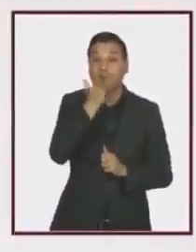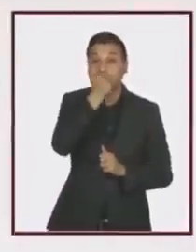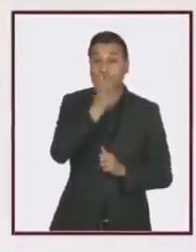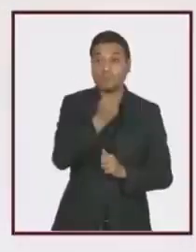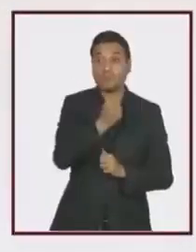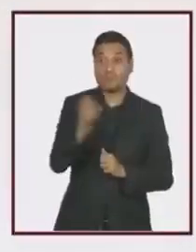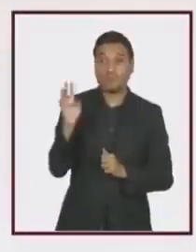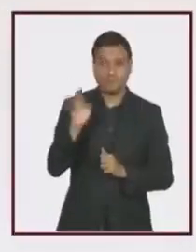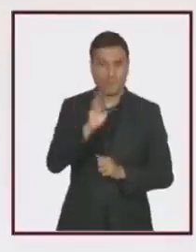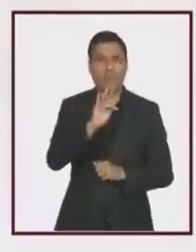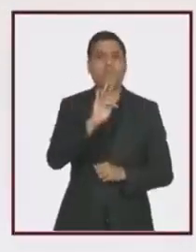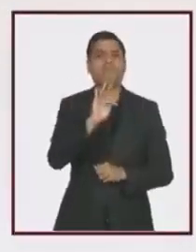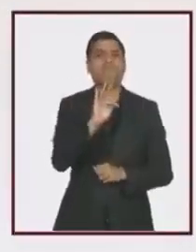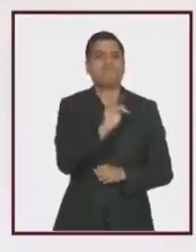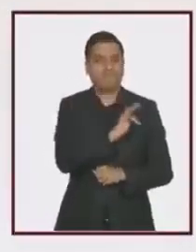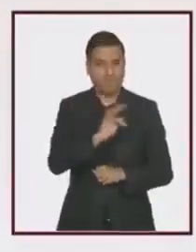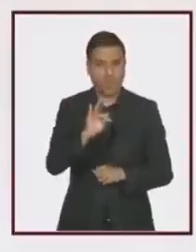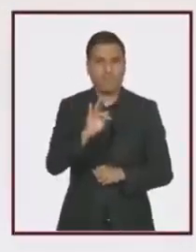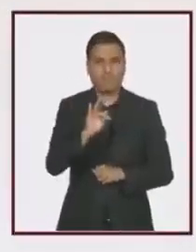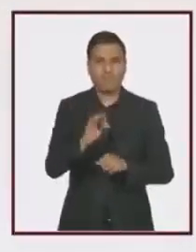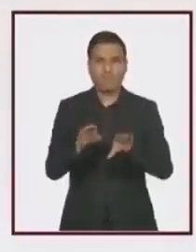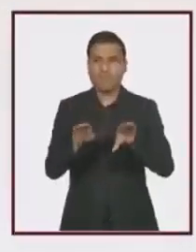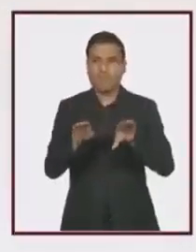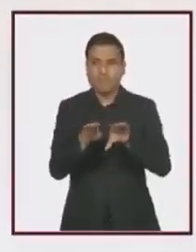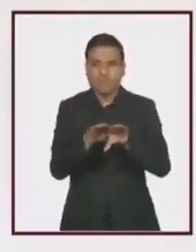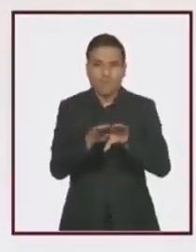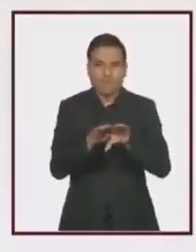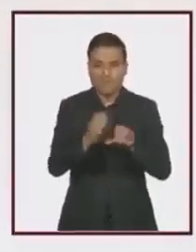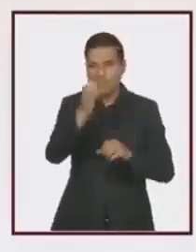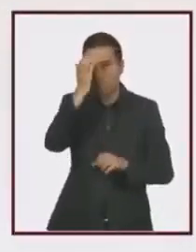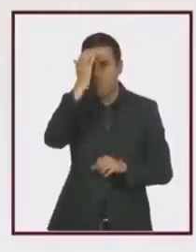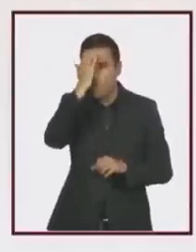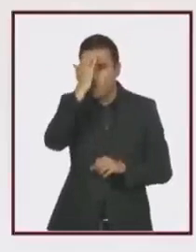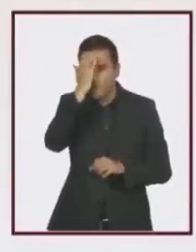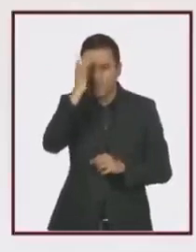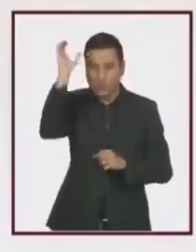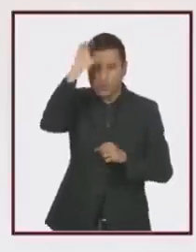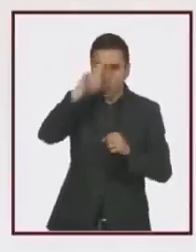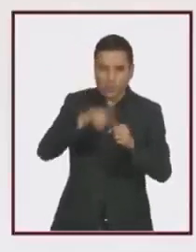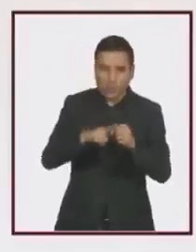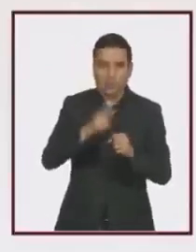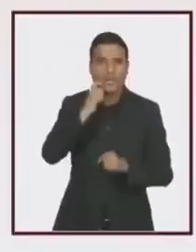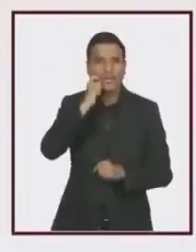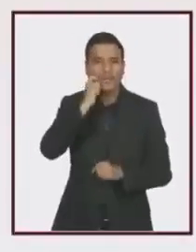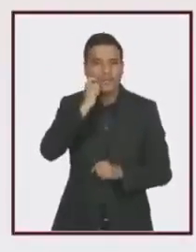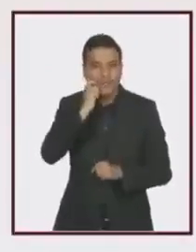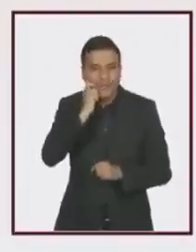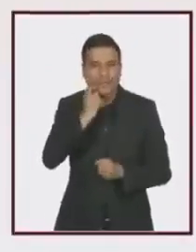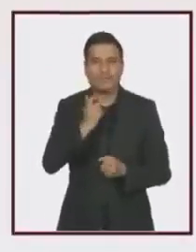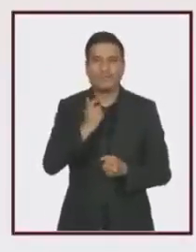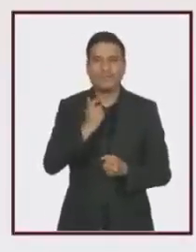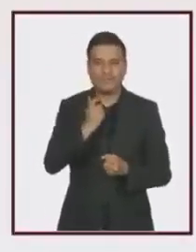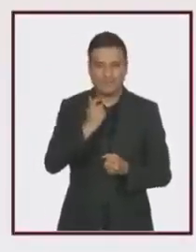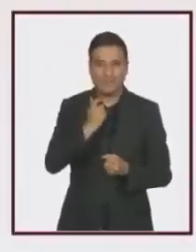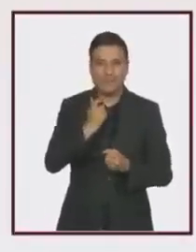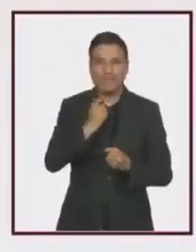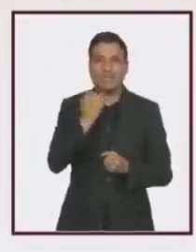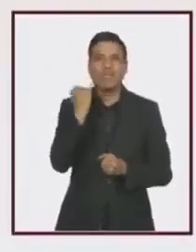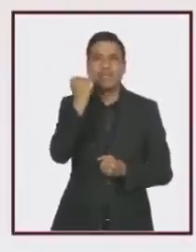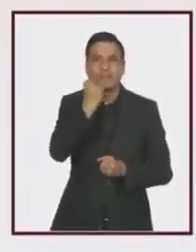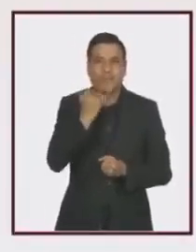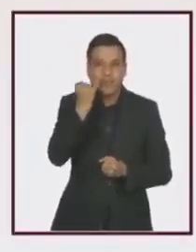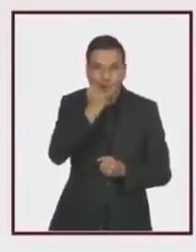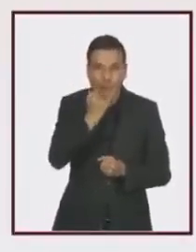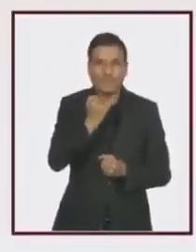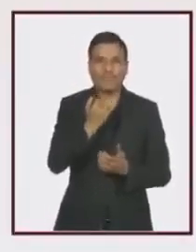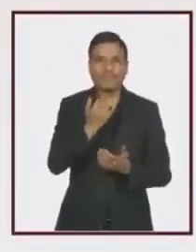y reconocer y valorar la diversidad étnica, cultural, lingüística, sexual, política,